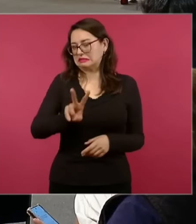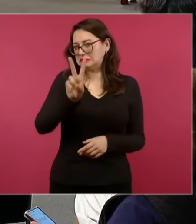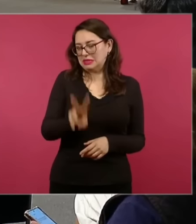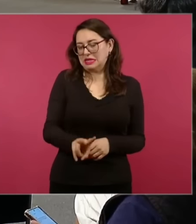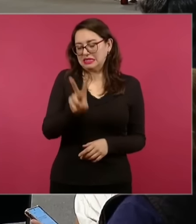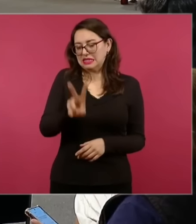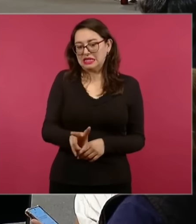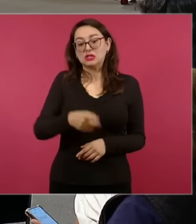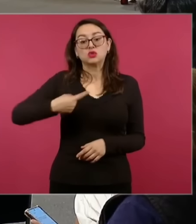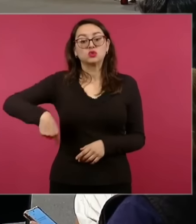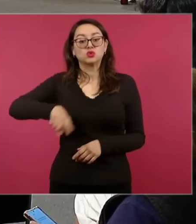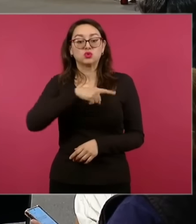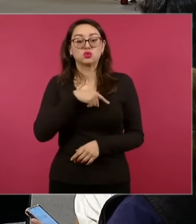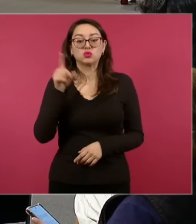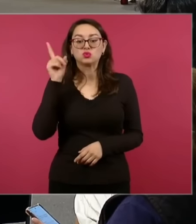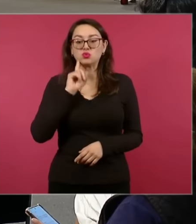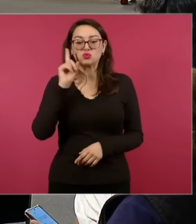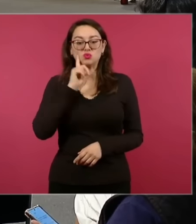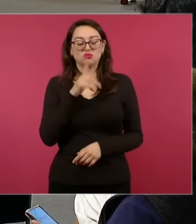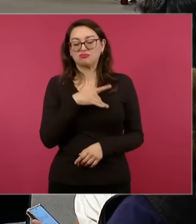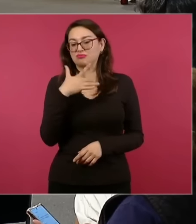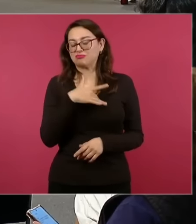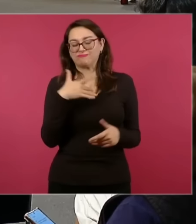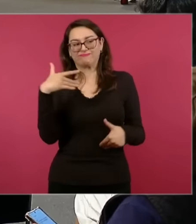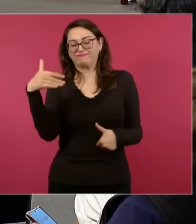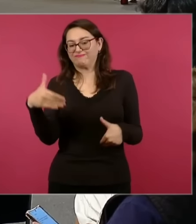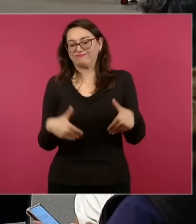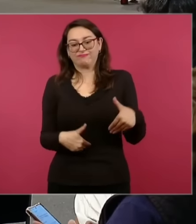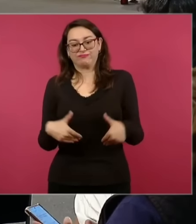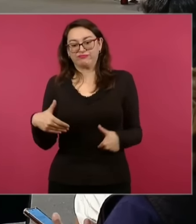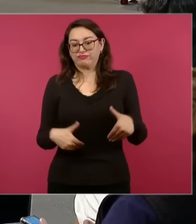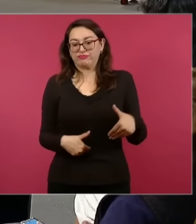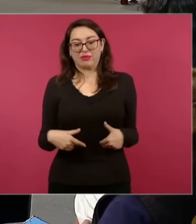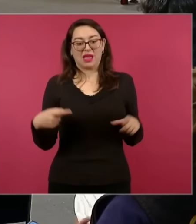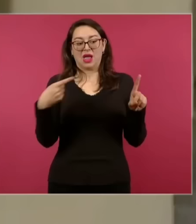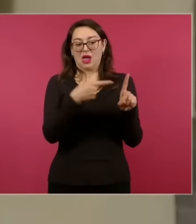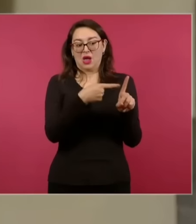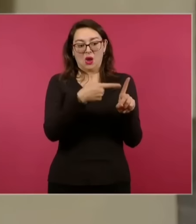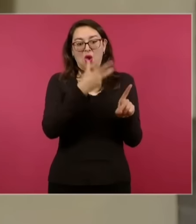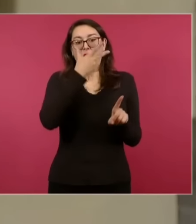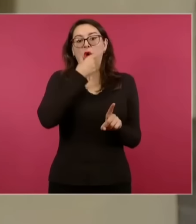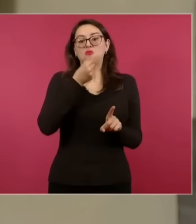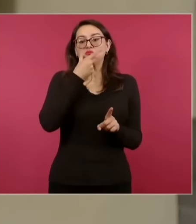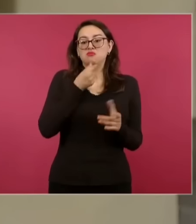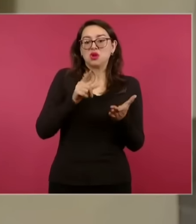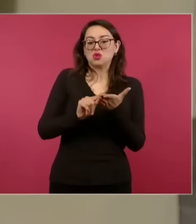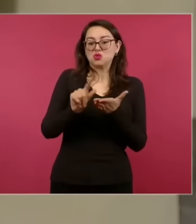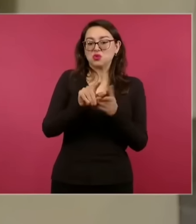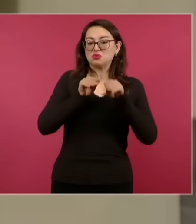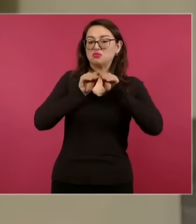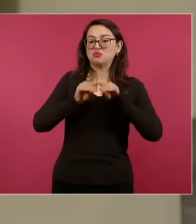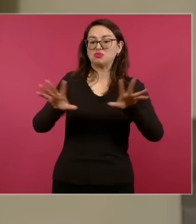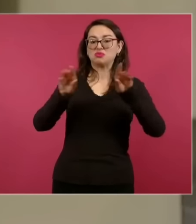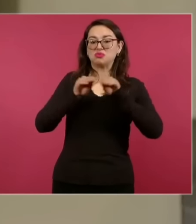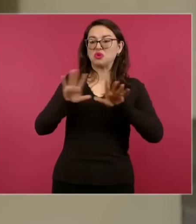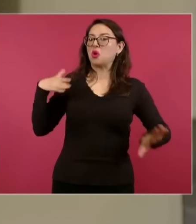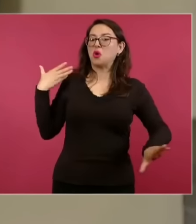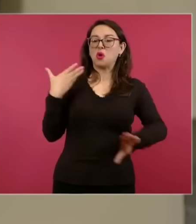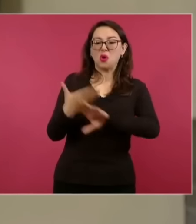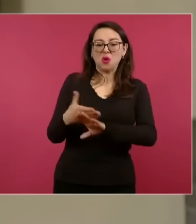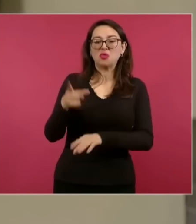encontramos muy molestas porque ha tuiteado muchas cosas en contra de las mujeres de una forma